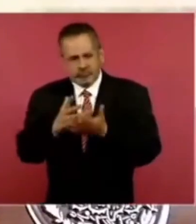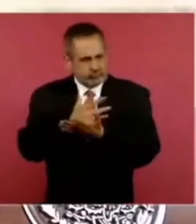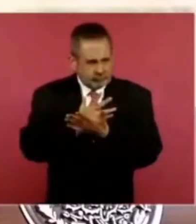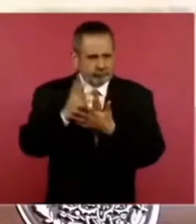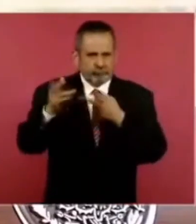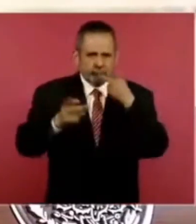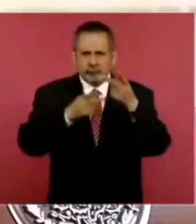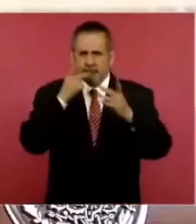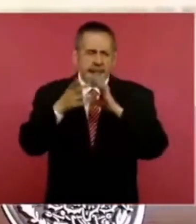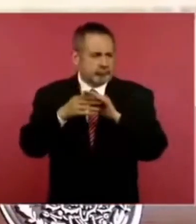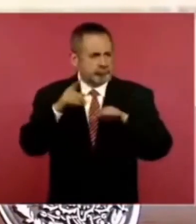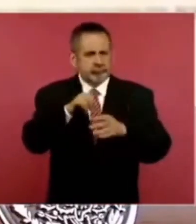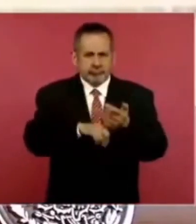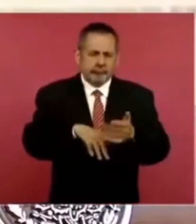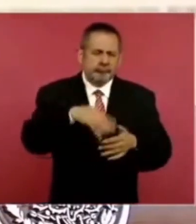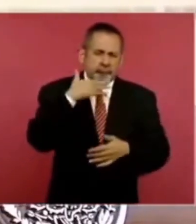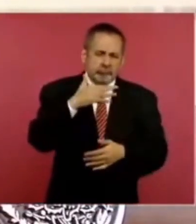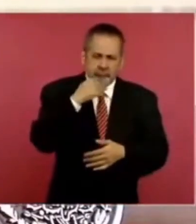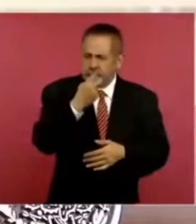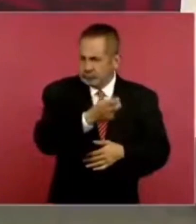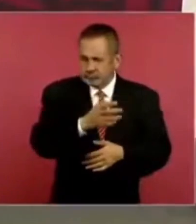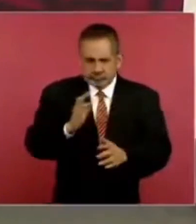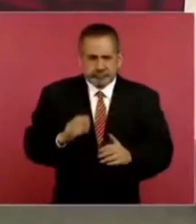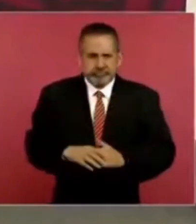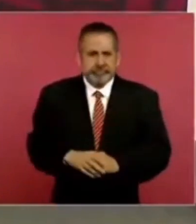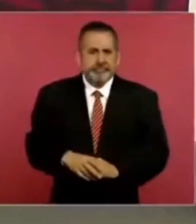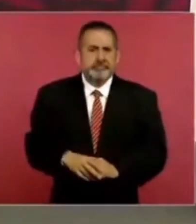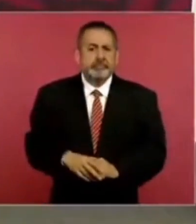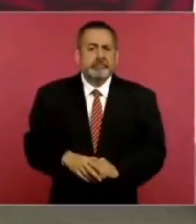del problema de la corrupción.